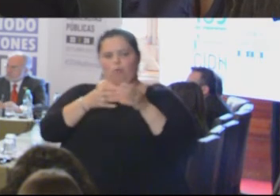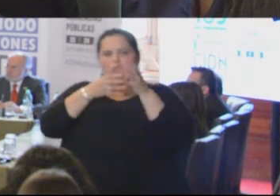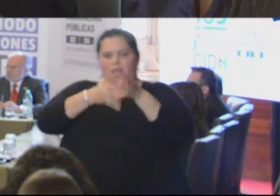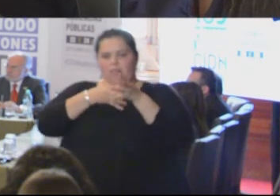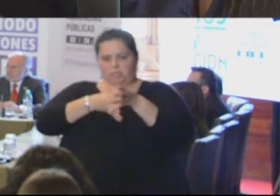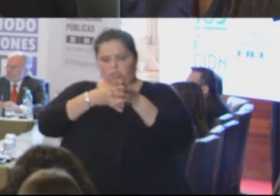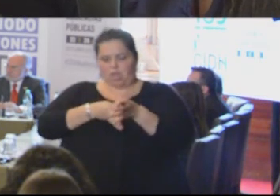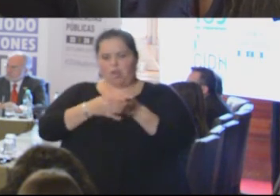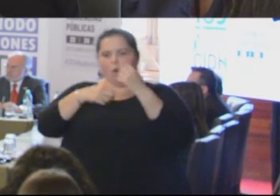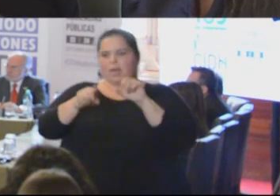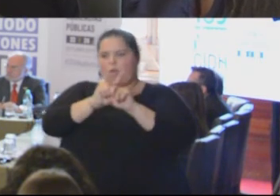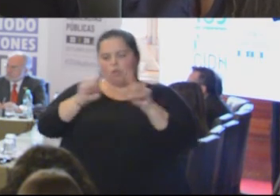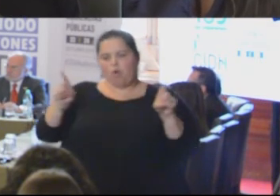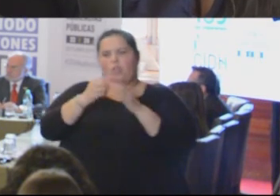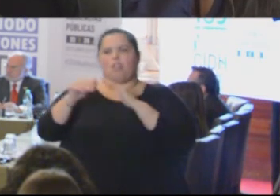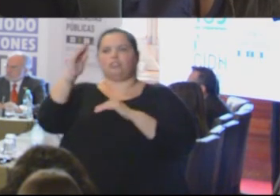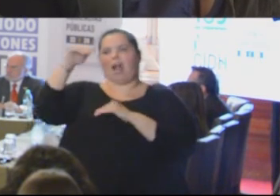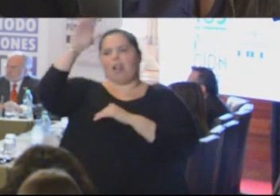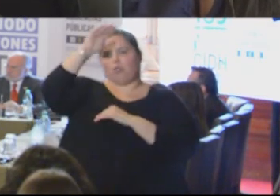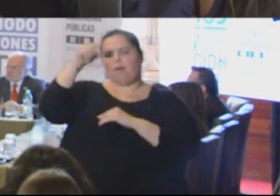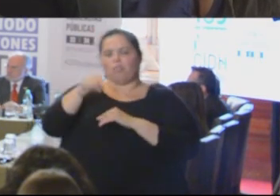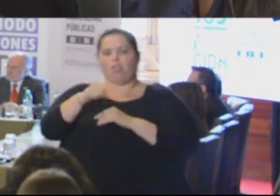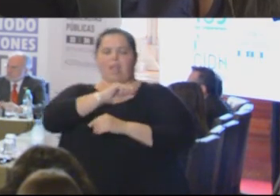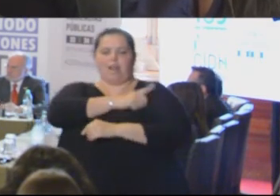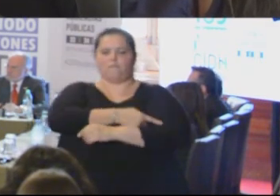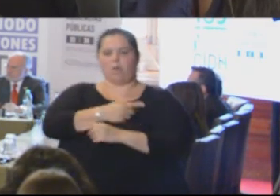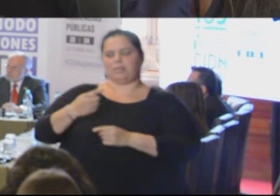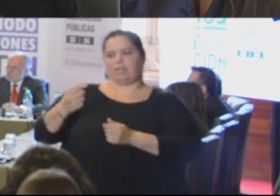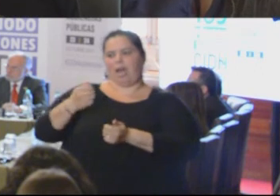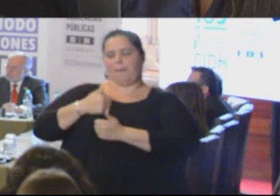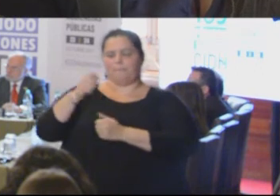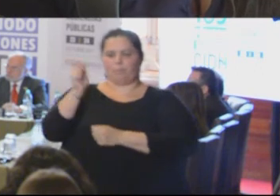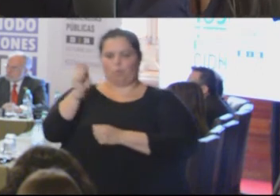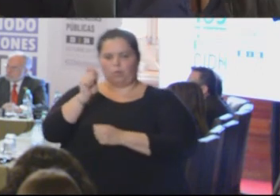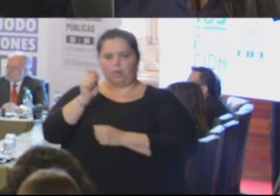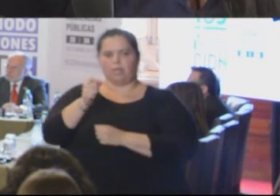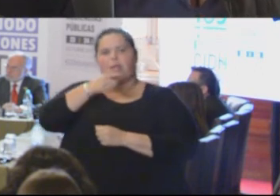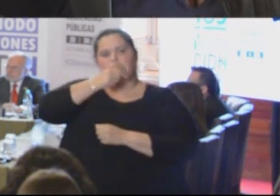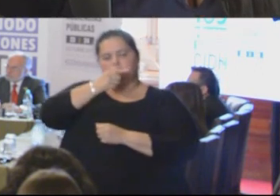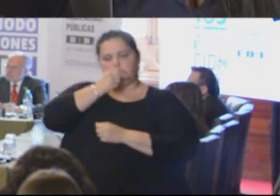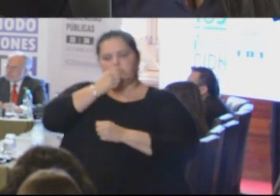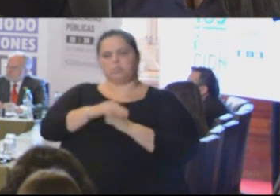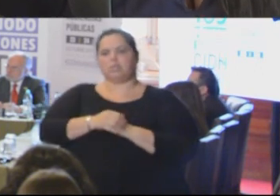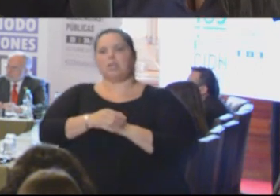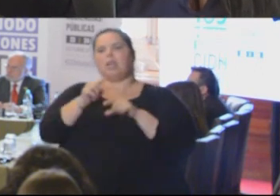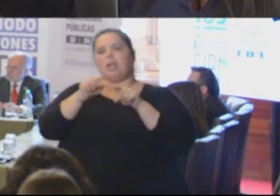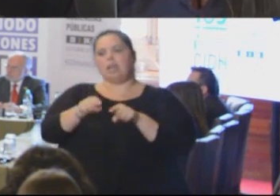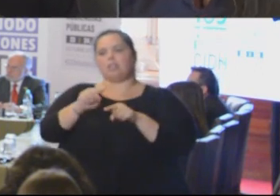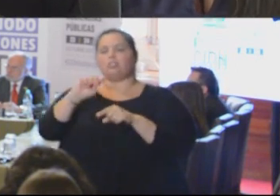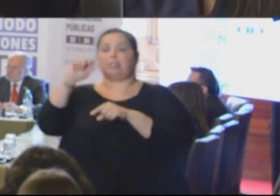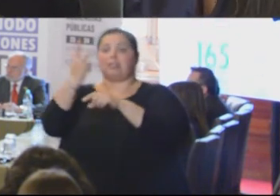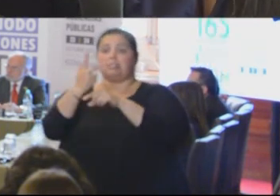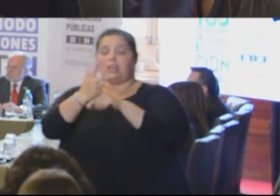altos mandos de la fuerza pública responsable de crímenes como las ejecuciones extrajudiciales ni de los terceros